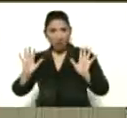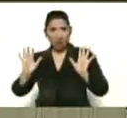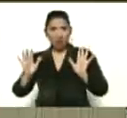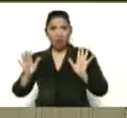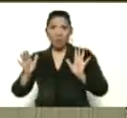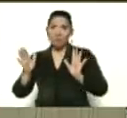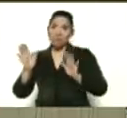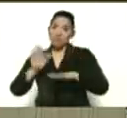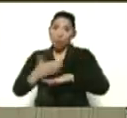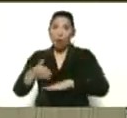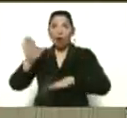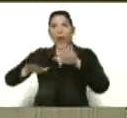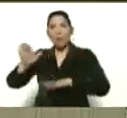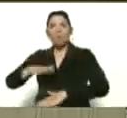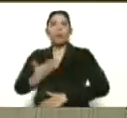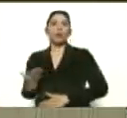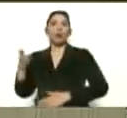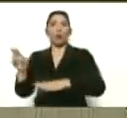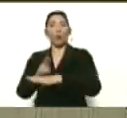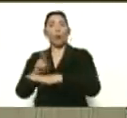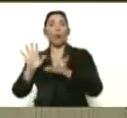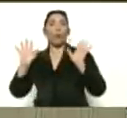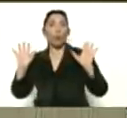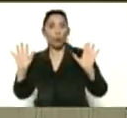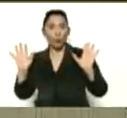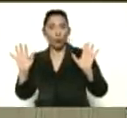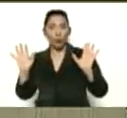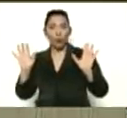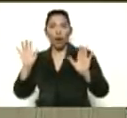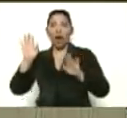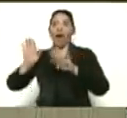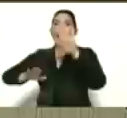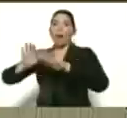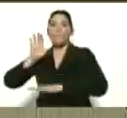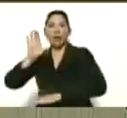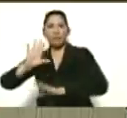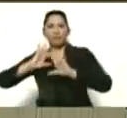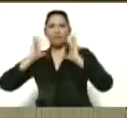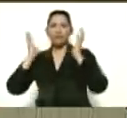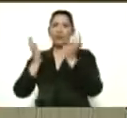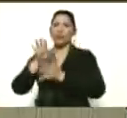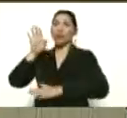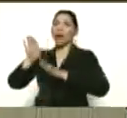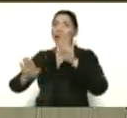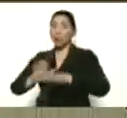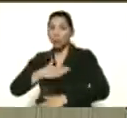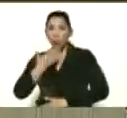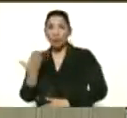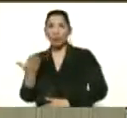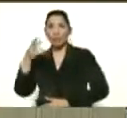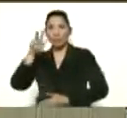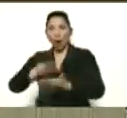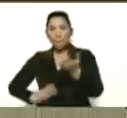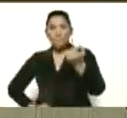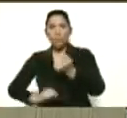mejor podría ser útil a algún país del mundo, algo podríamos aportar